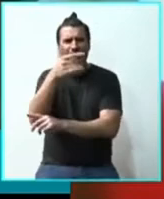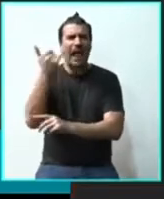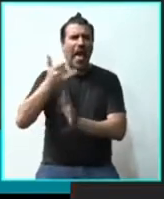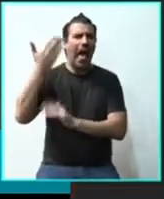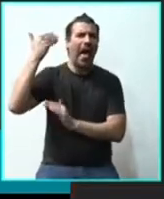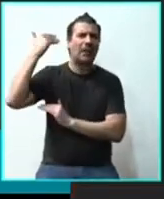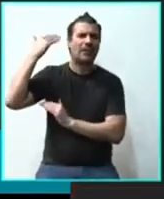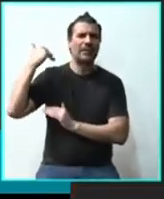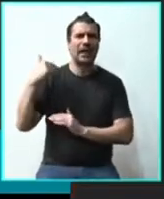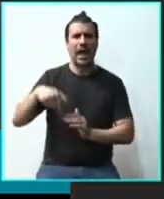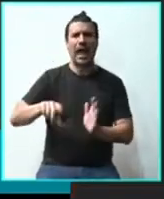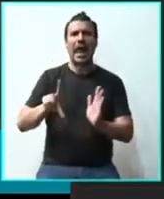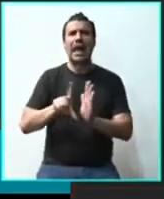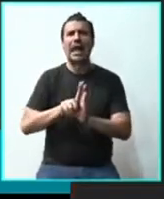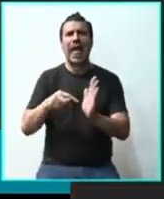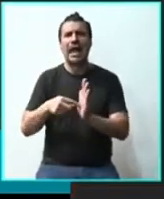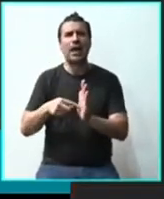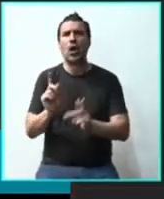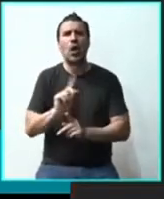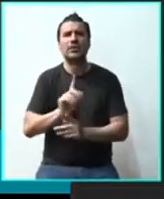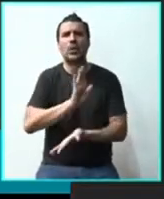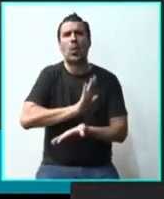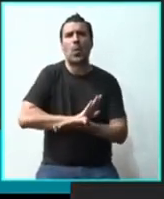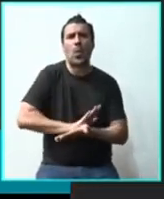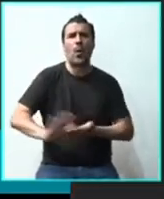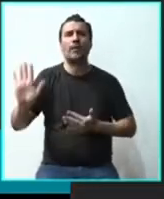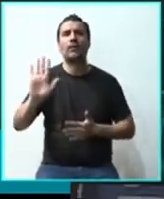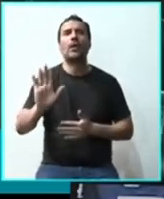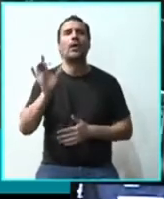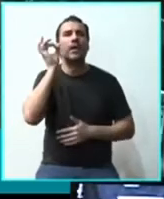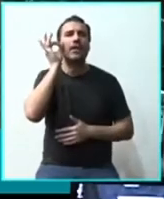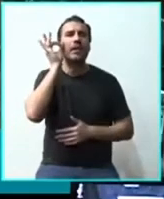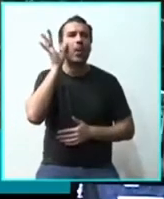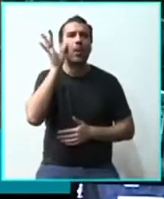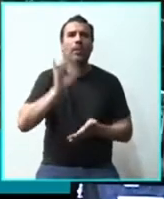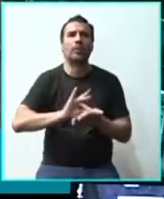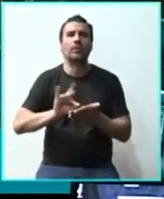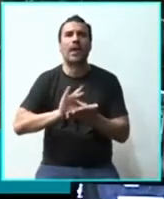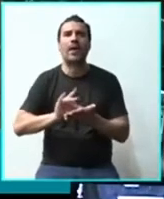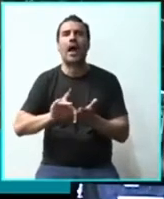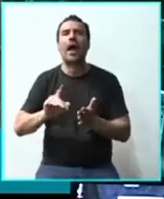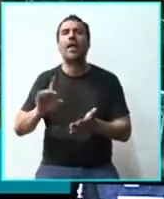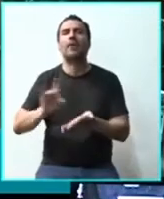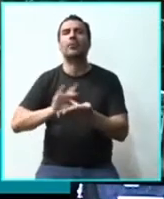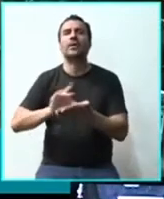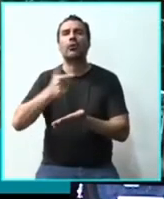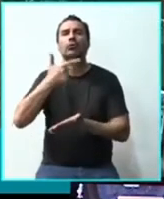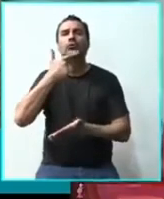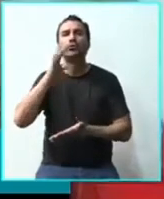diputada Neira, le pido interrupción al diputado Solano. Sí, sí, claro, cómo no.